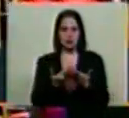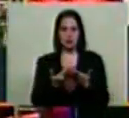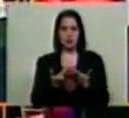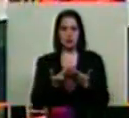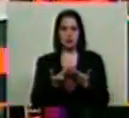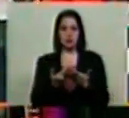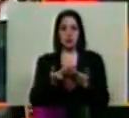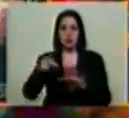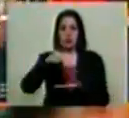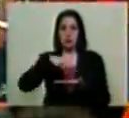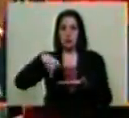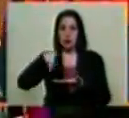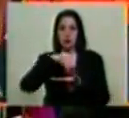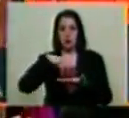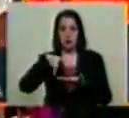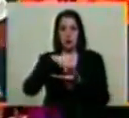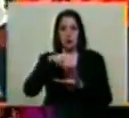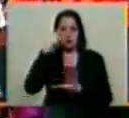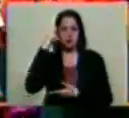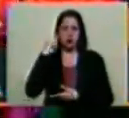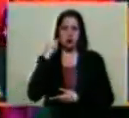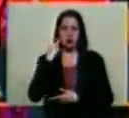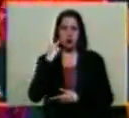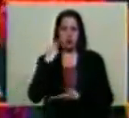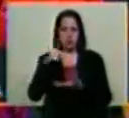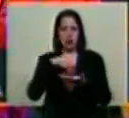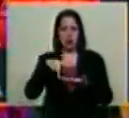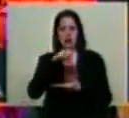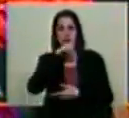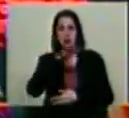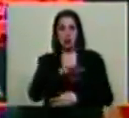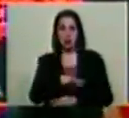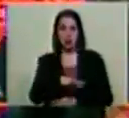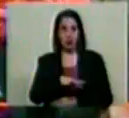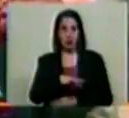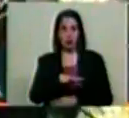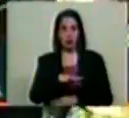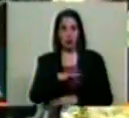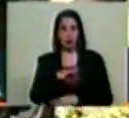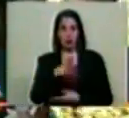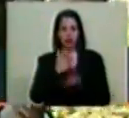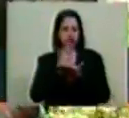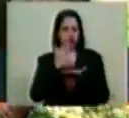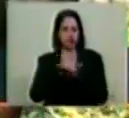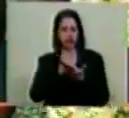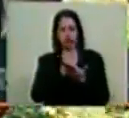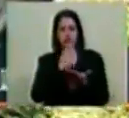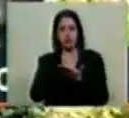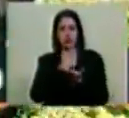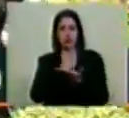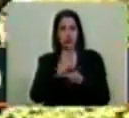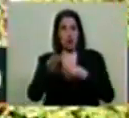desde esta Plaza Bolívar, esta plaza histórica, donde tantos acontecimientos